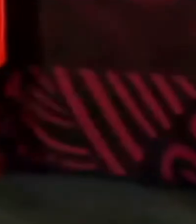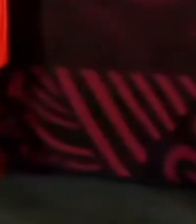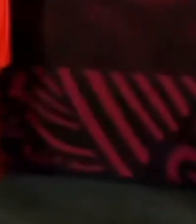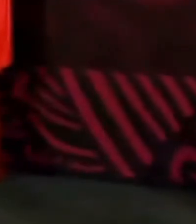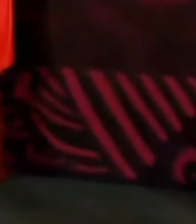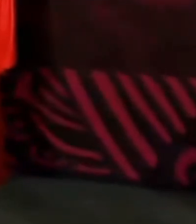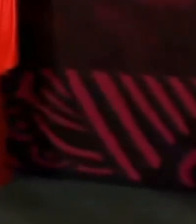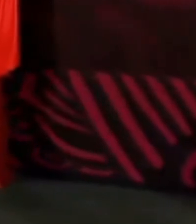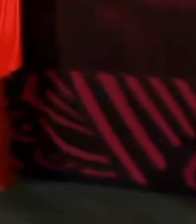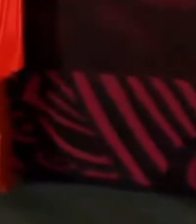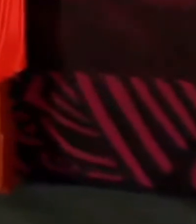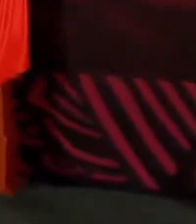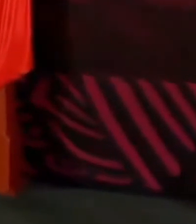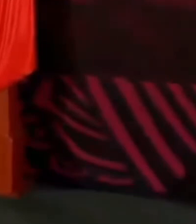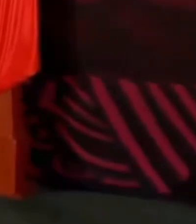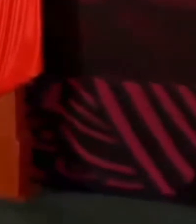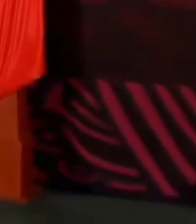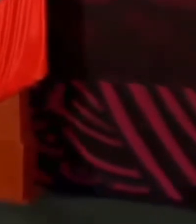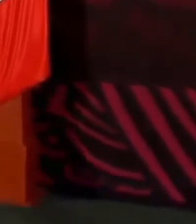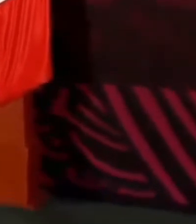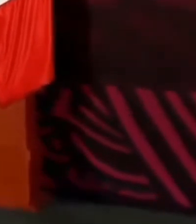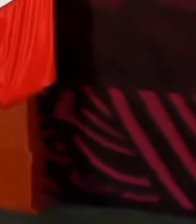fue el gobierno federal y el ejército.